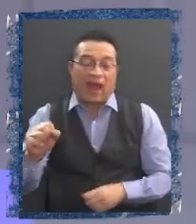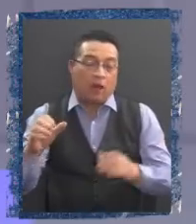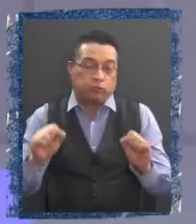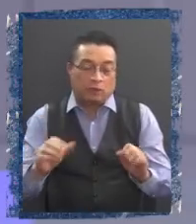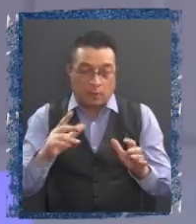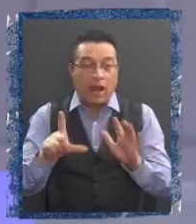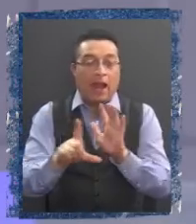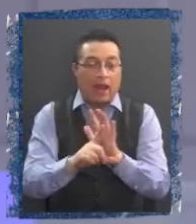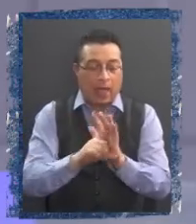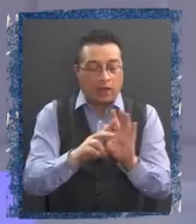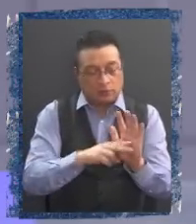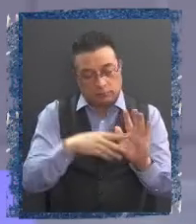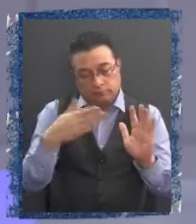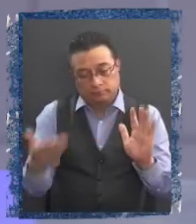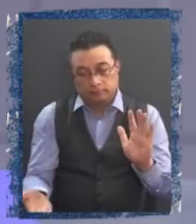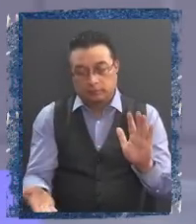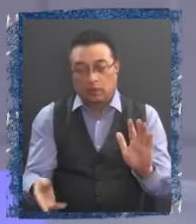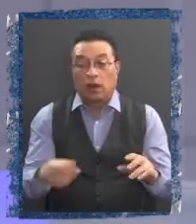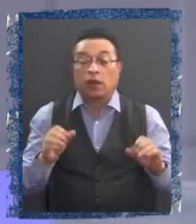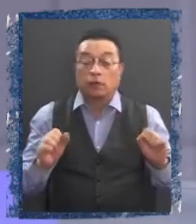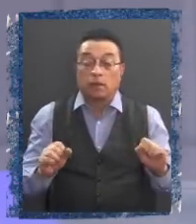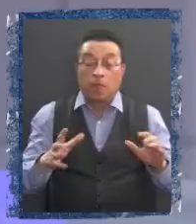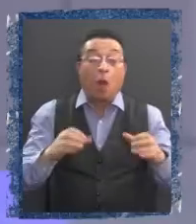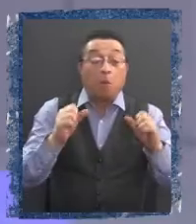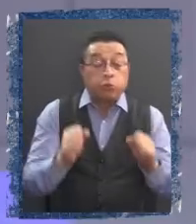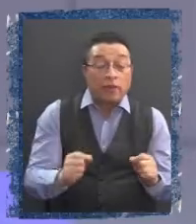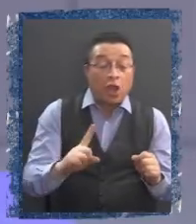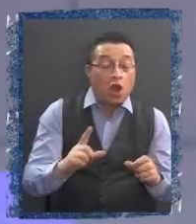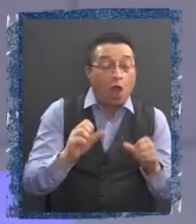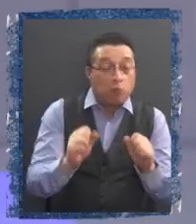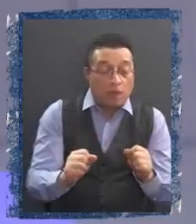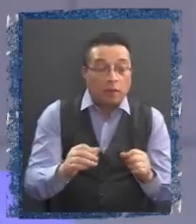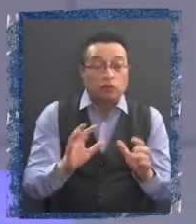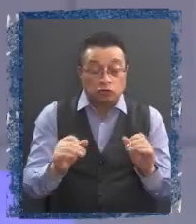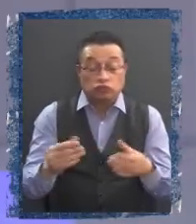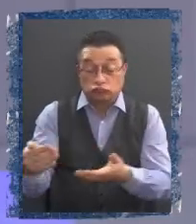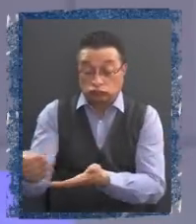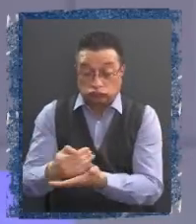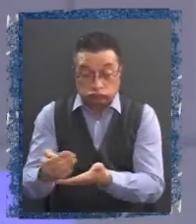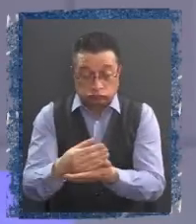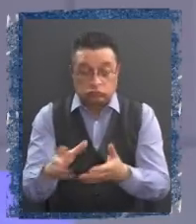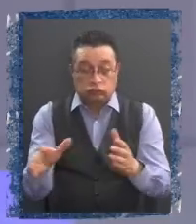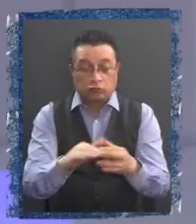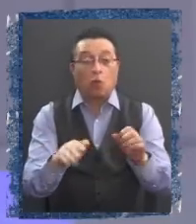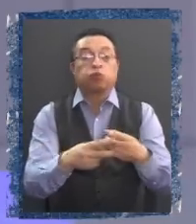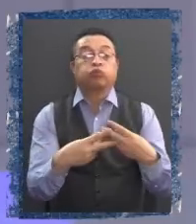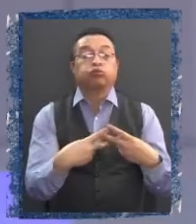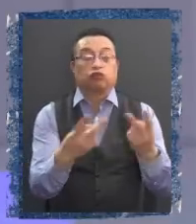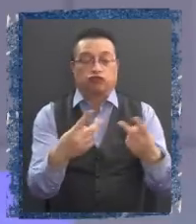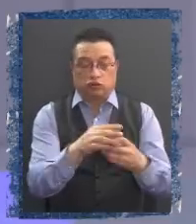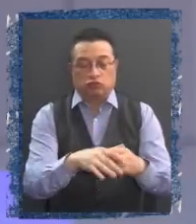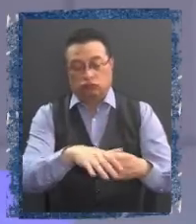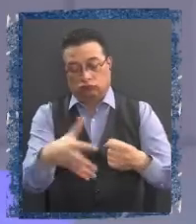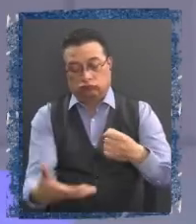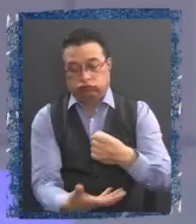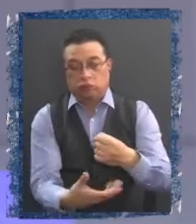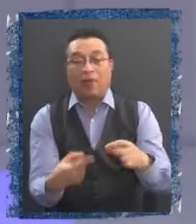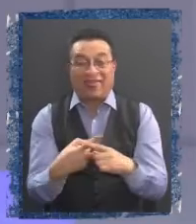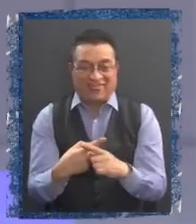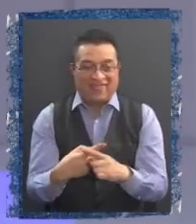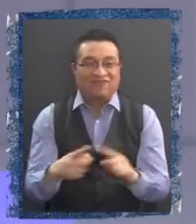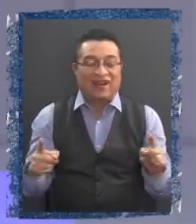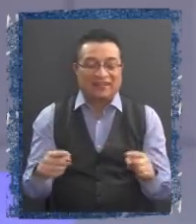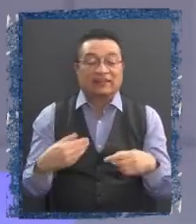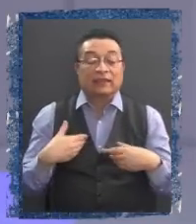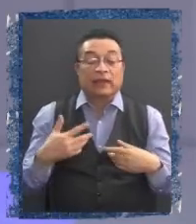En el fondo podrá, pero lo que podrá o no podrá, lo que sea que se reúna recursos, se van a una entidad pública, ¿cierto? Eso es una gran diferencia en relación con lo que hay